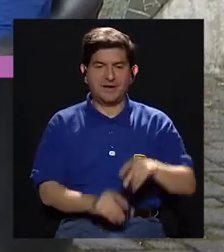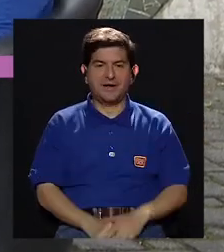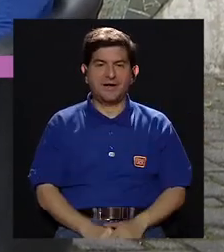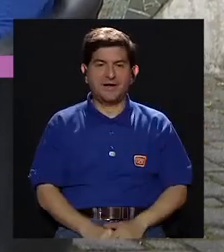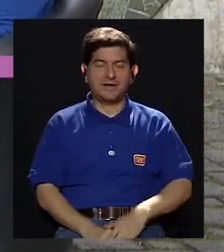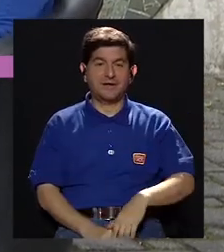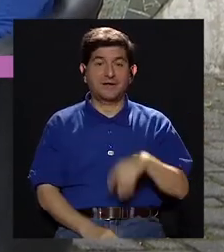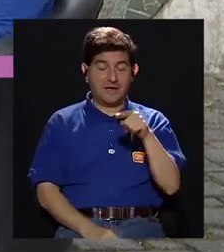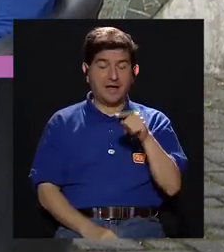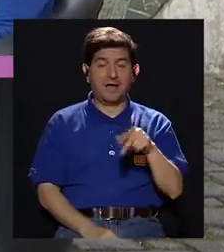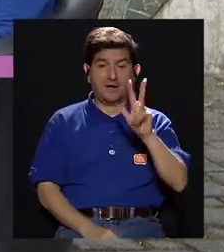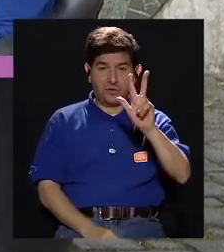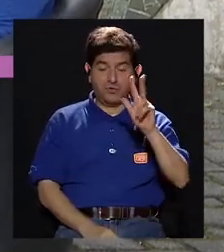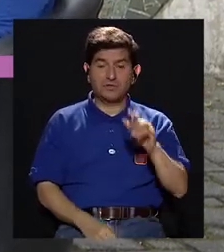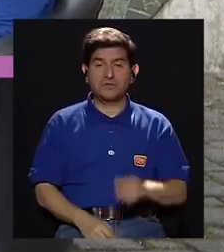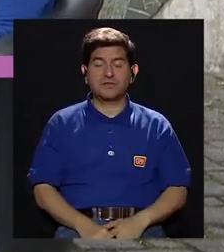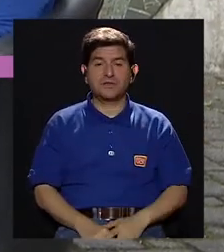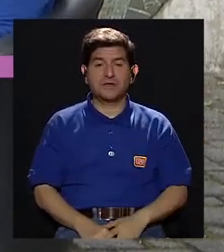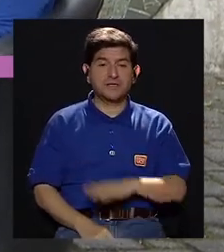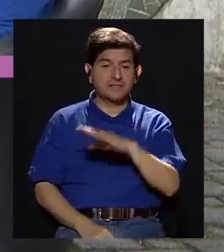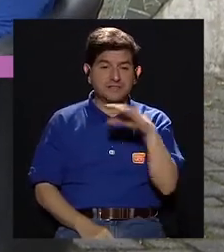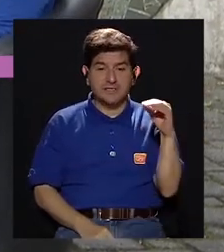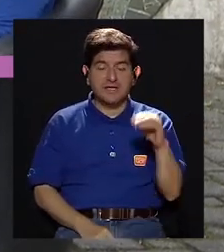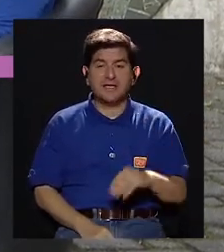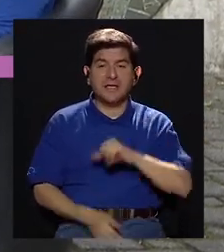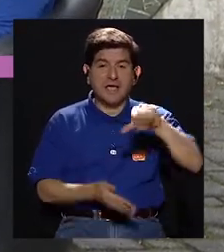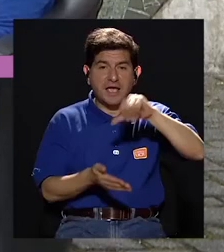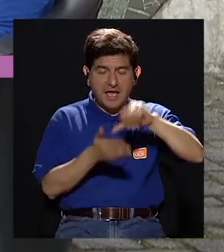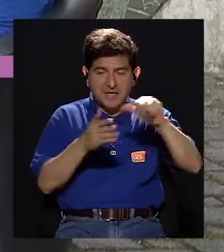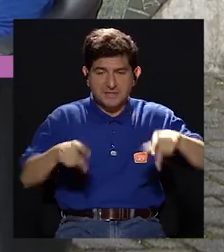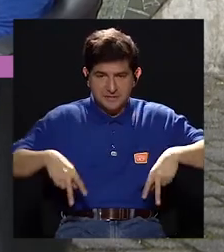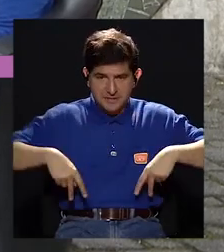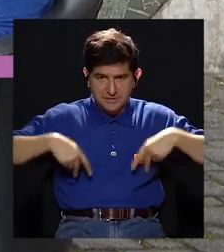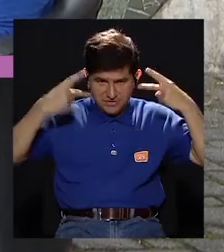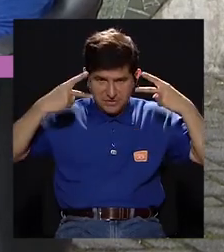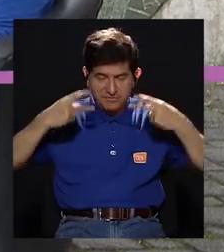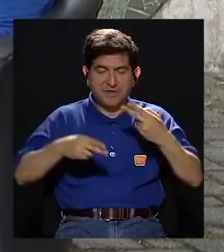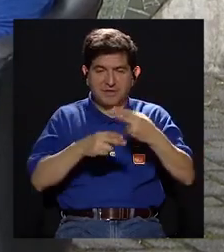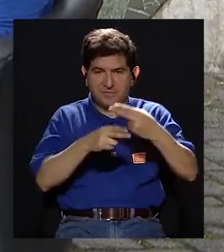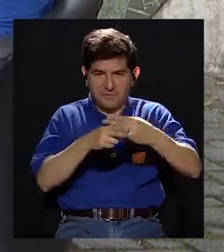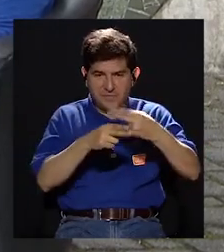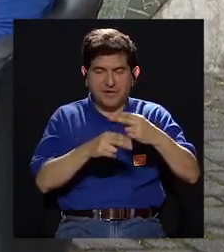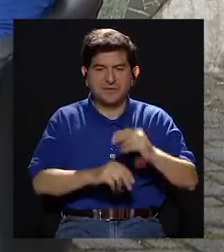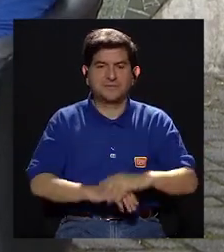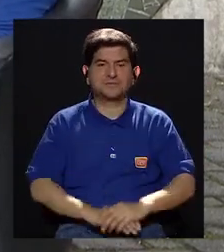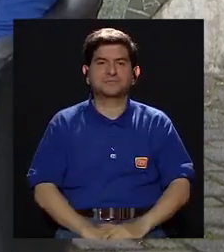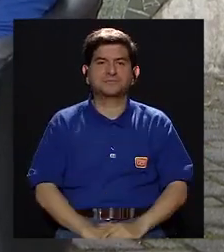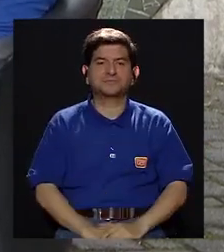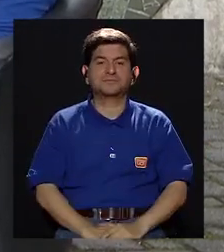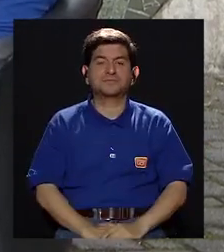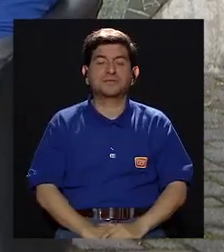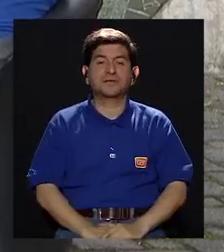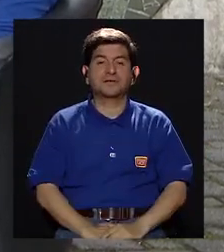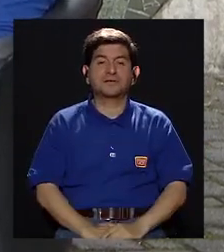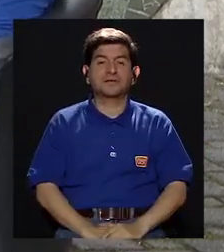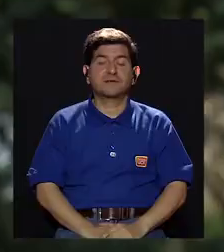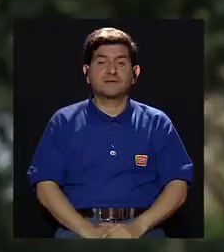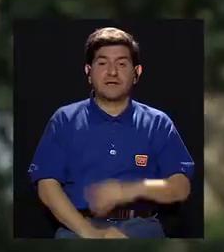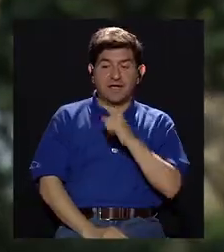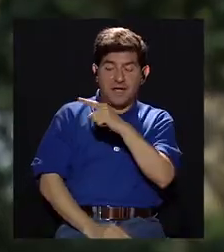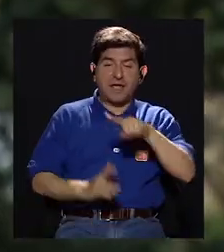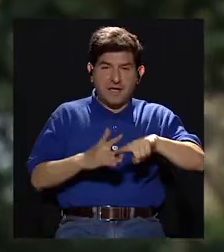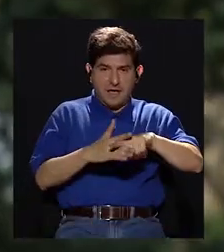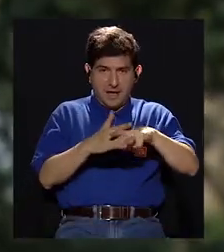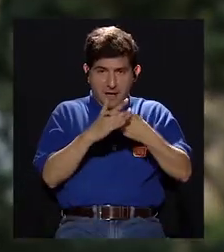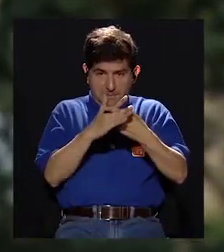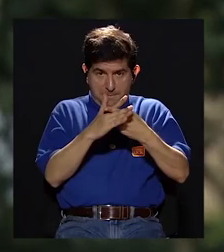con estos tres dedos y tocando en los centros vitales que le llamamos nosotros. Bueno, ahora ella